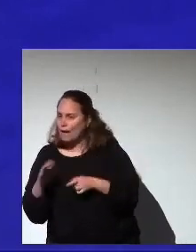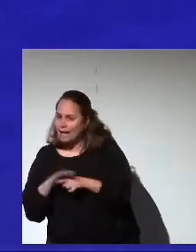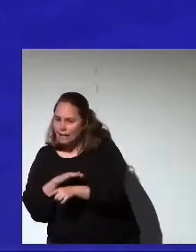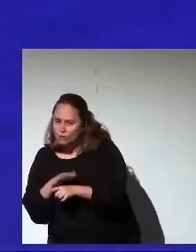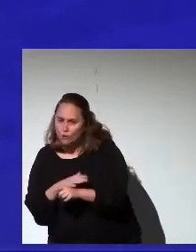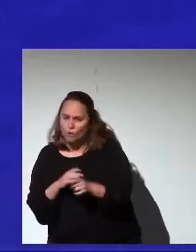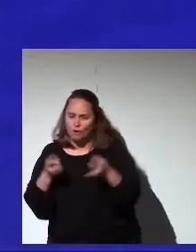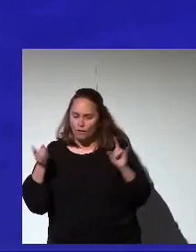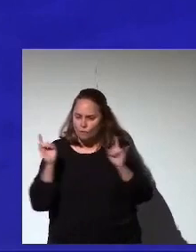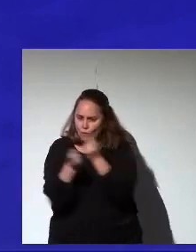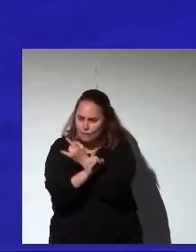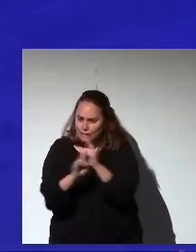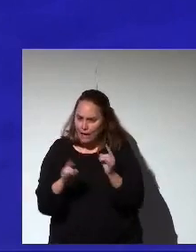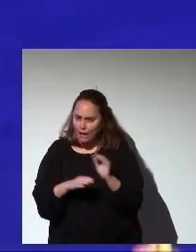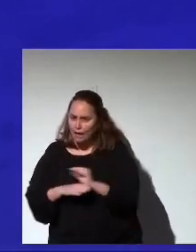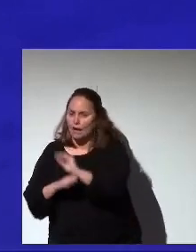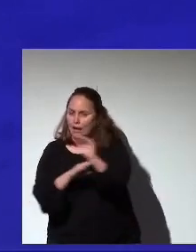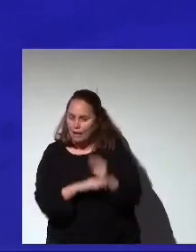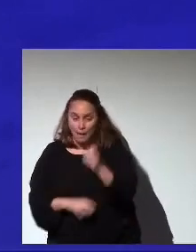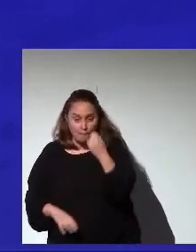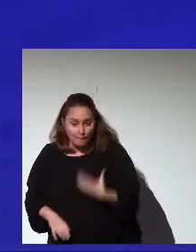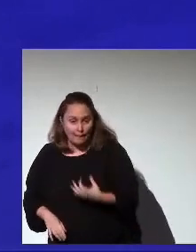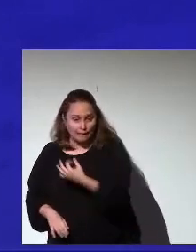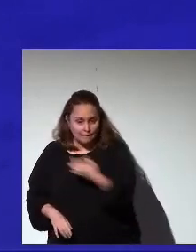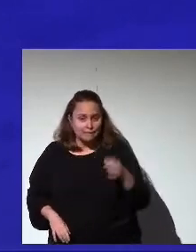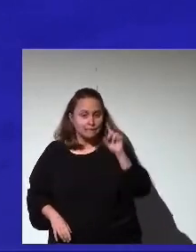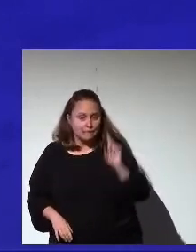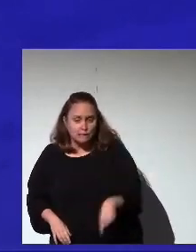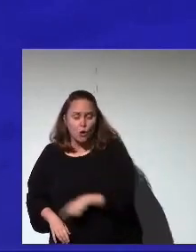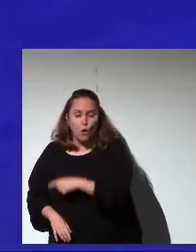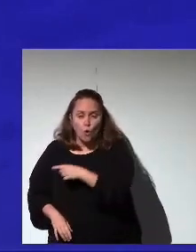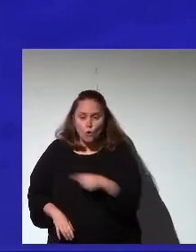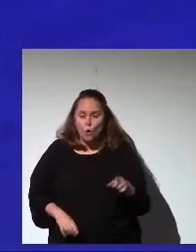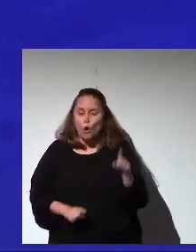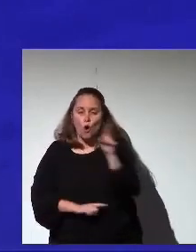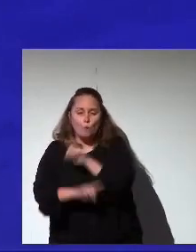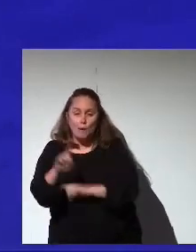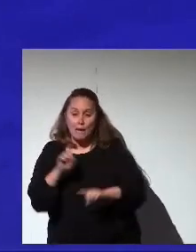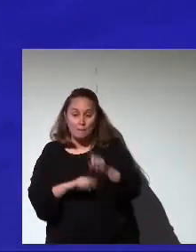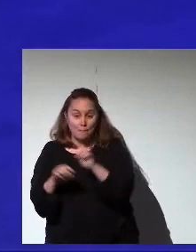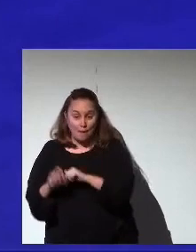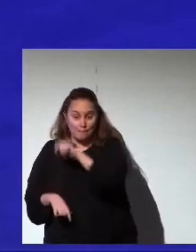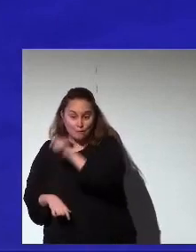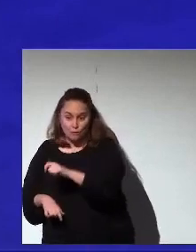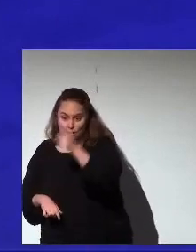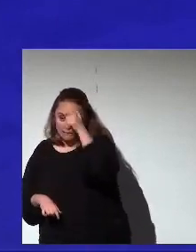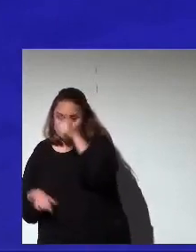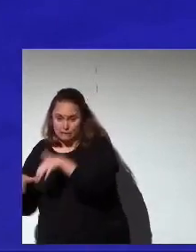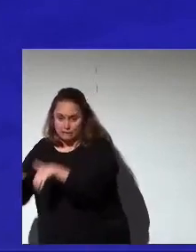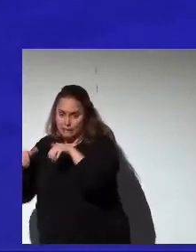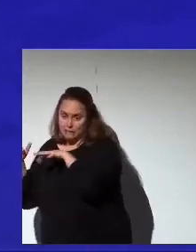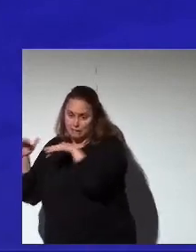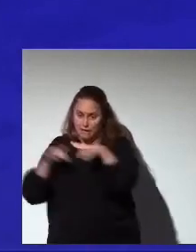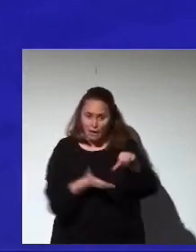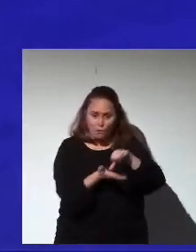gestión forestal ha sido la adecuada o si el vaciamiento del mundo rural implica determinadas